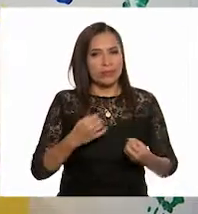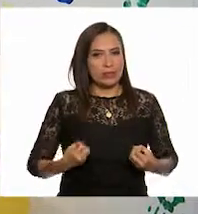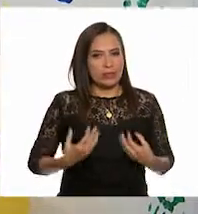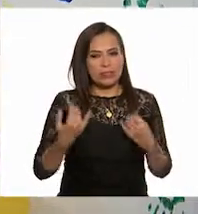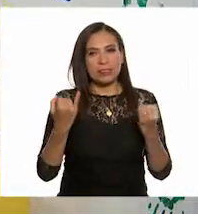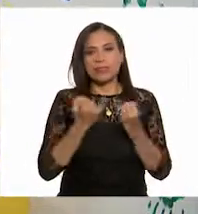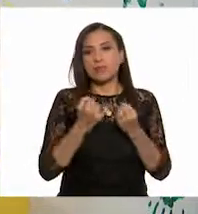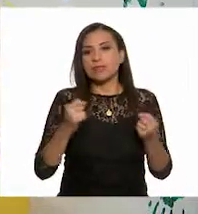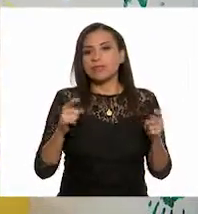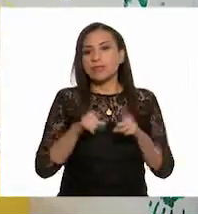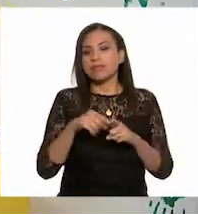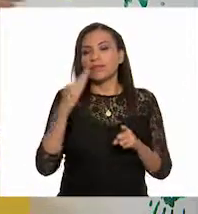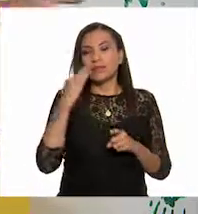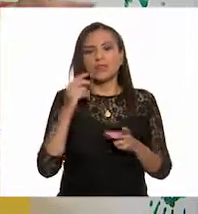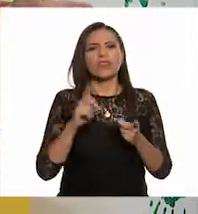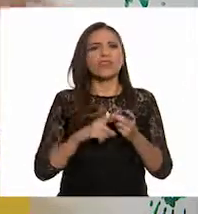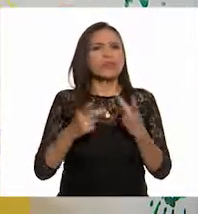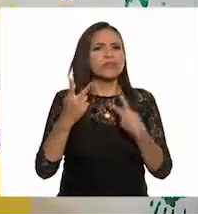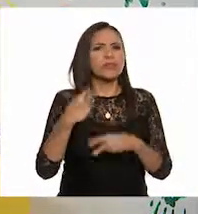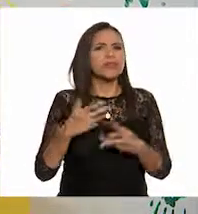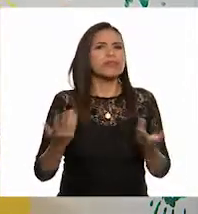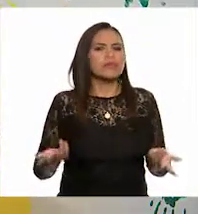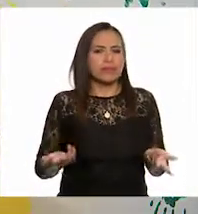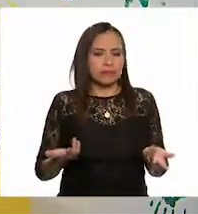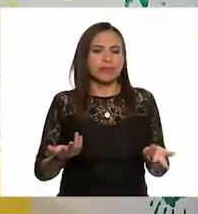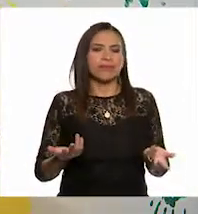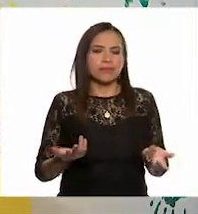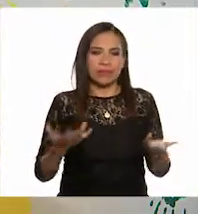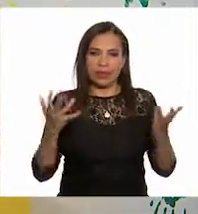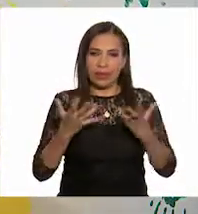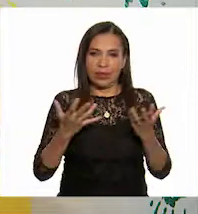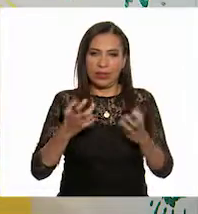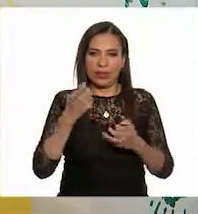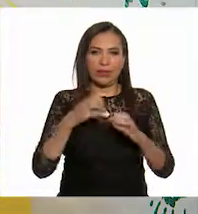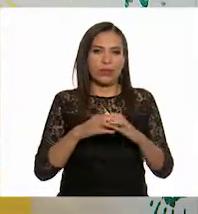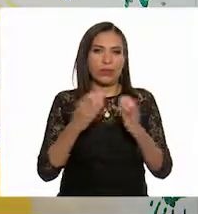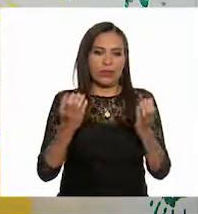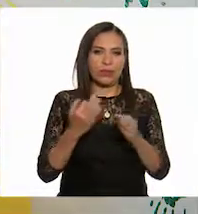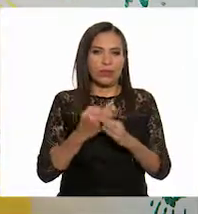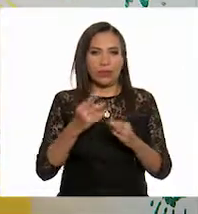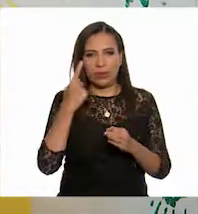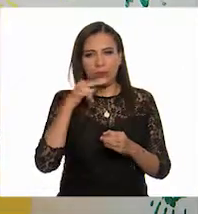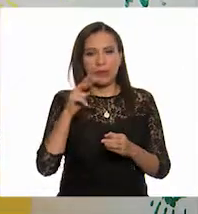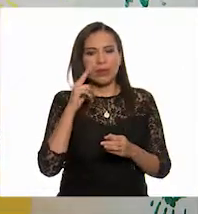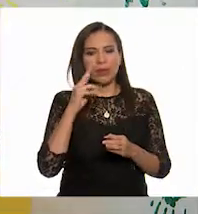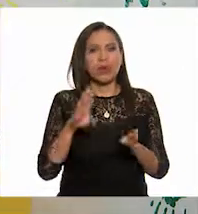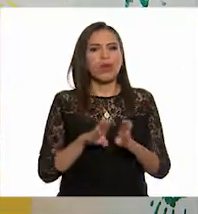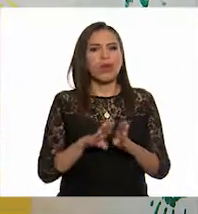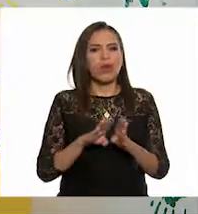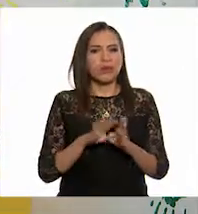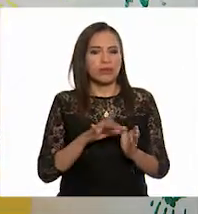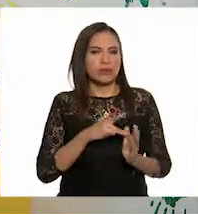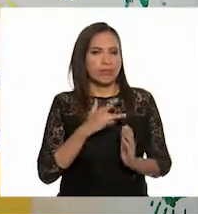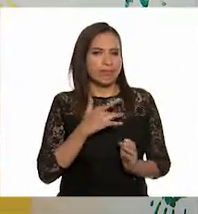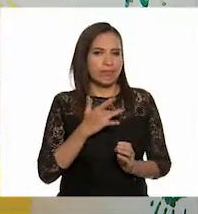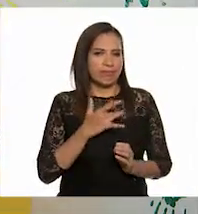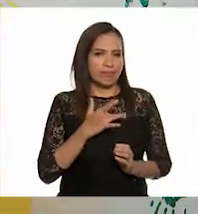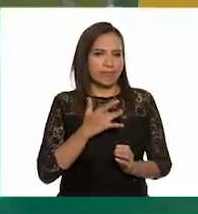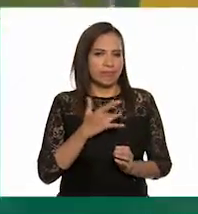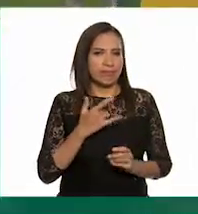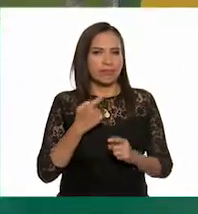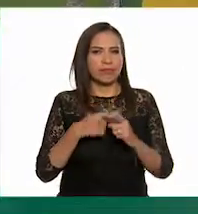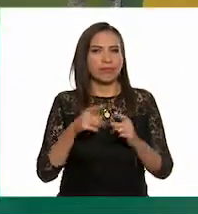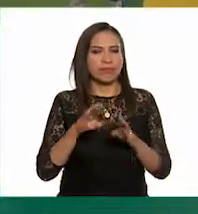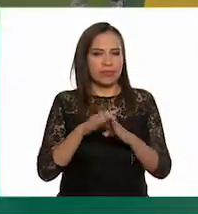al mismo tiempo y de dónde surge a partir de lo que hagamos en este cuento motor para que vayan viendo cómo me estoy sintiendo ahorita